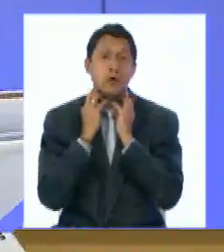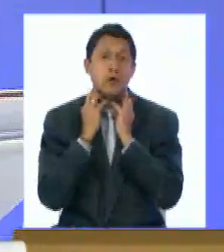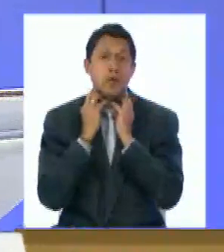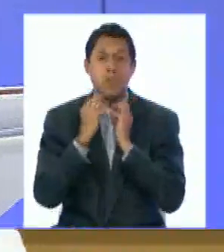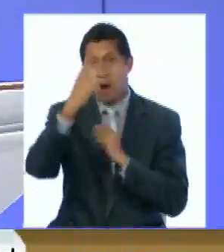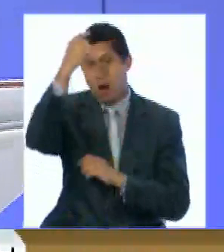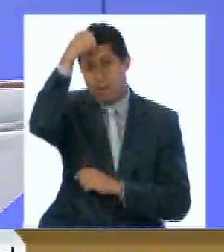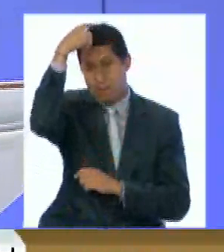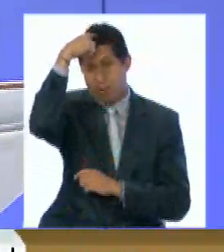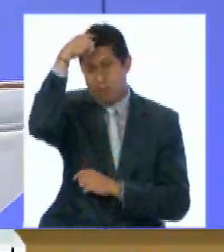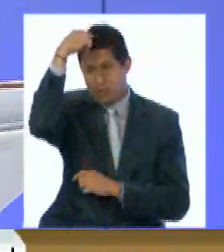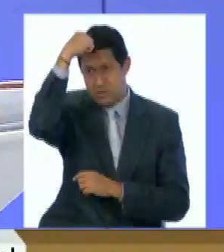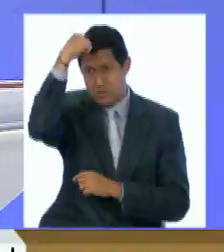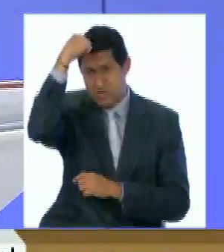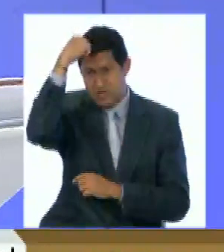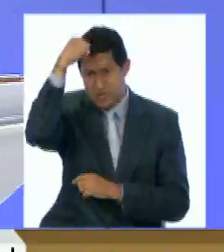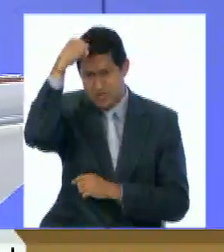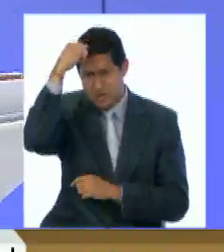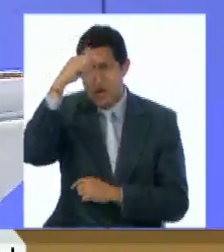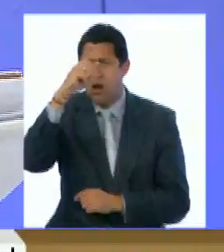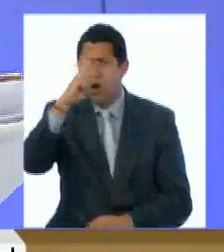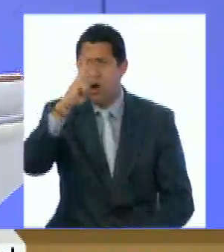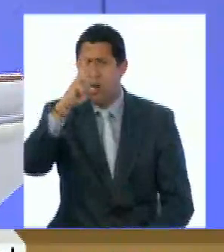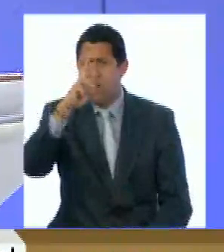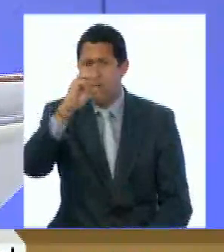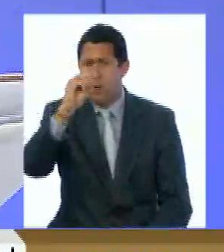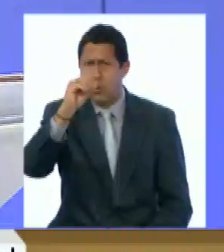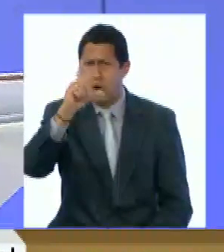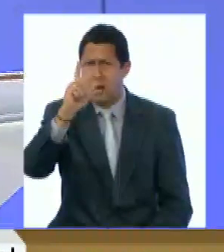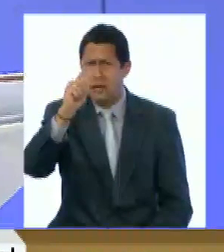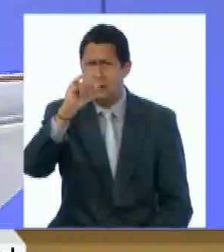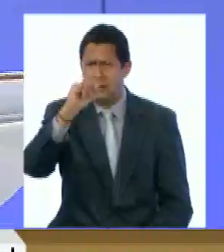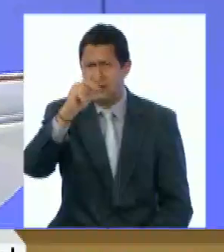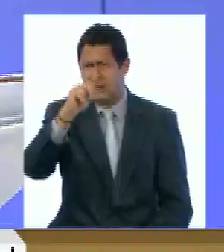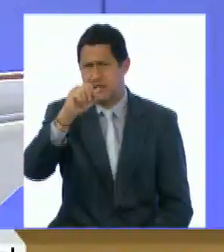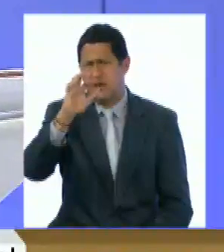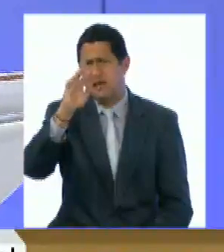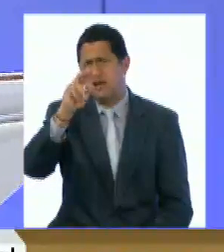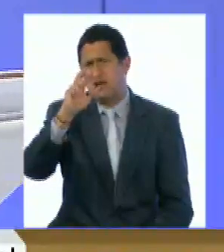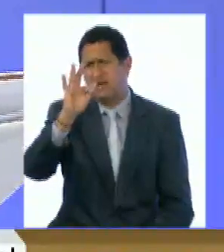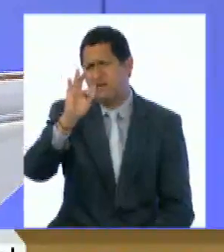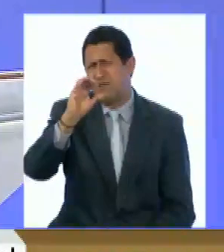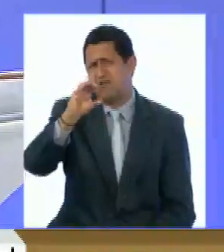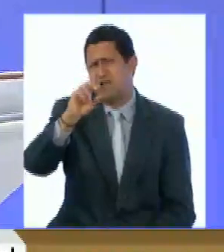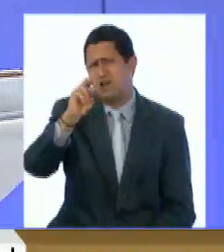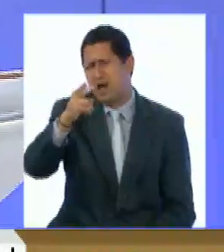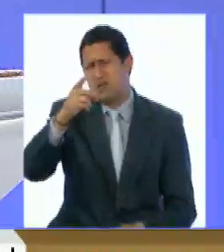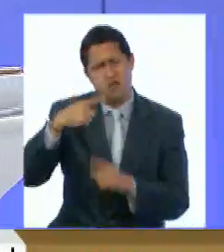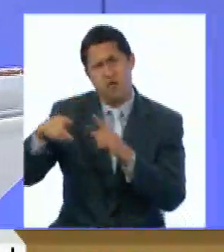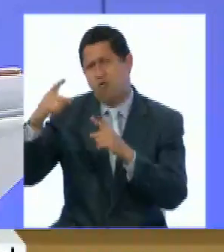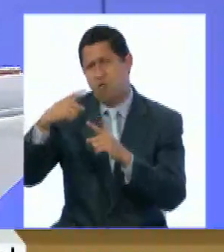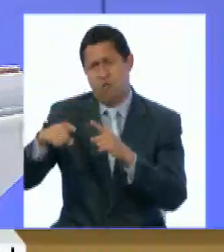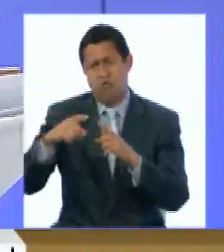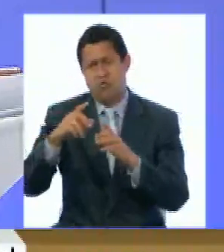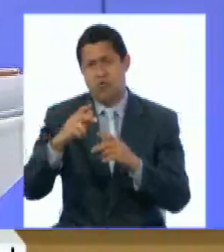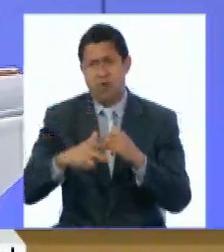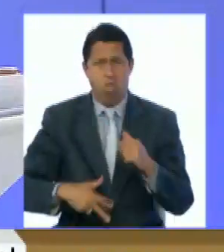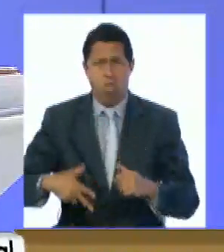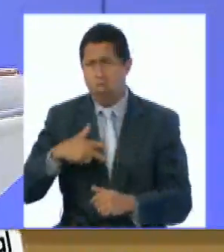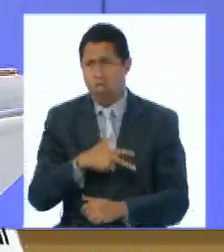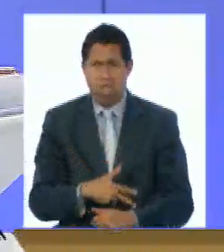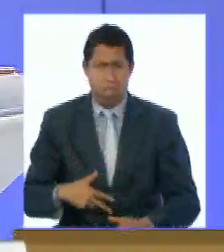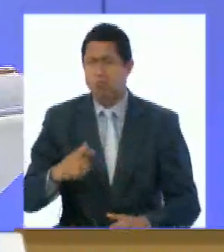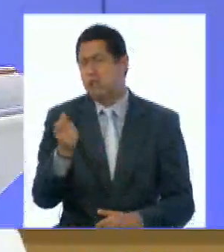la hipófisis con prolactina estradiol fcc h y otros valores hormonales que con